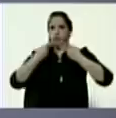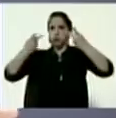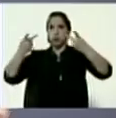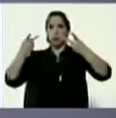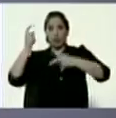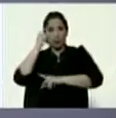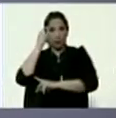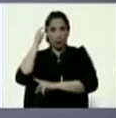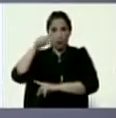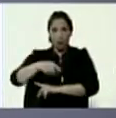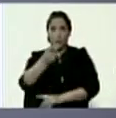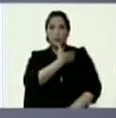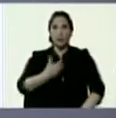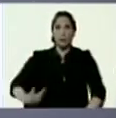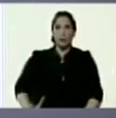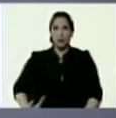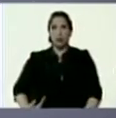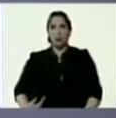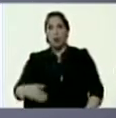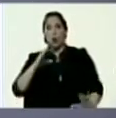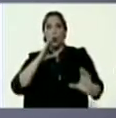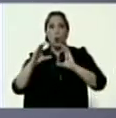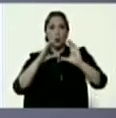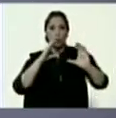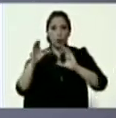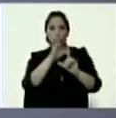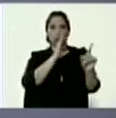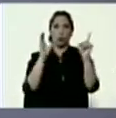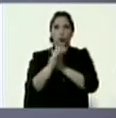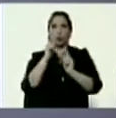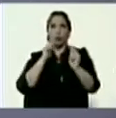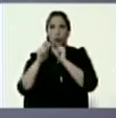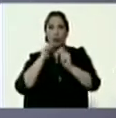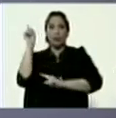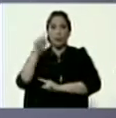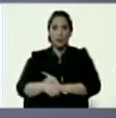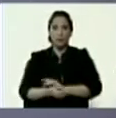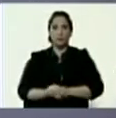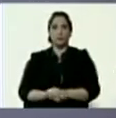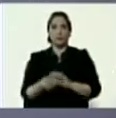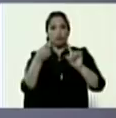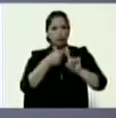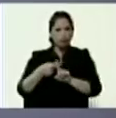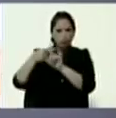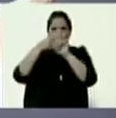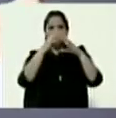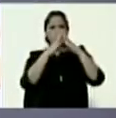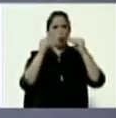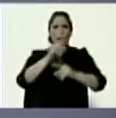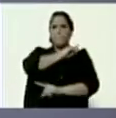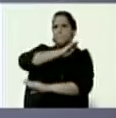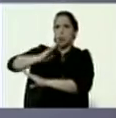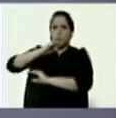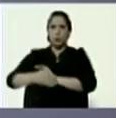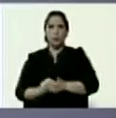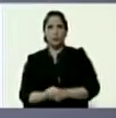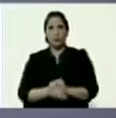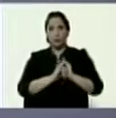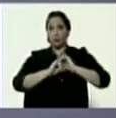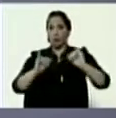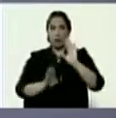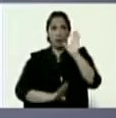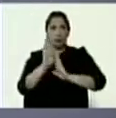día el vicepresidente sectorial de Comunicación, Cultura y Turismo. Igualmente se suma a todas las denuncias que se han venido